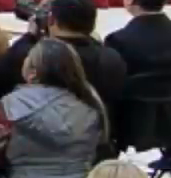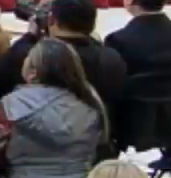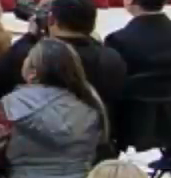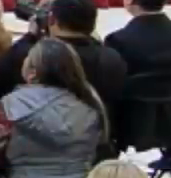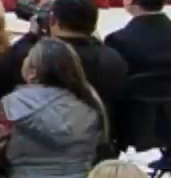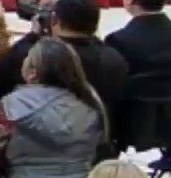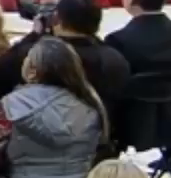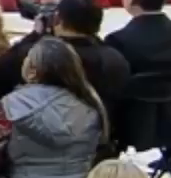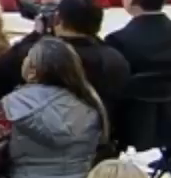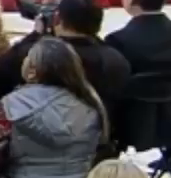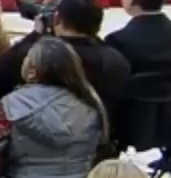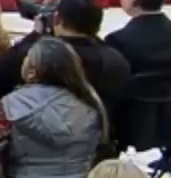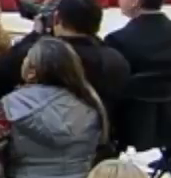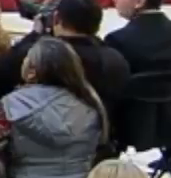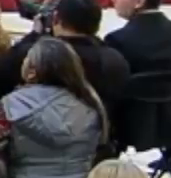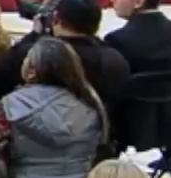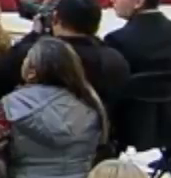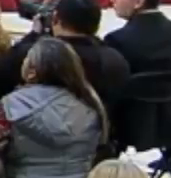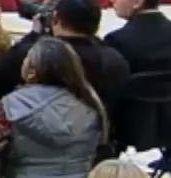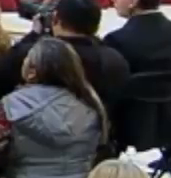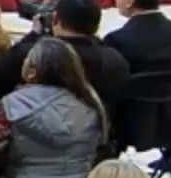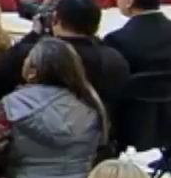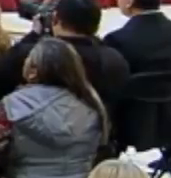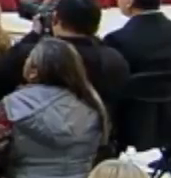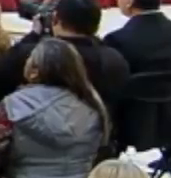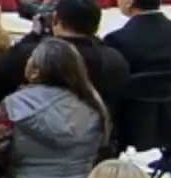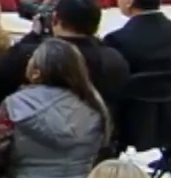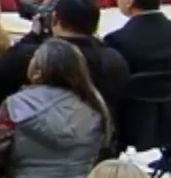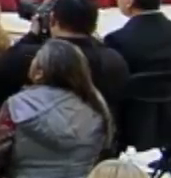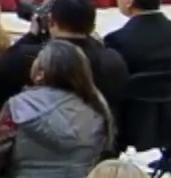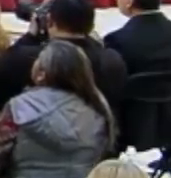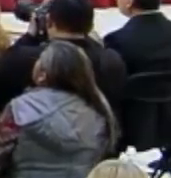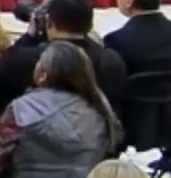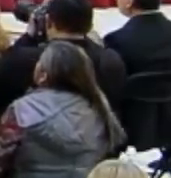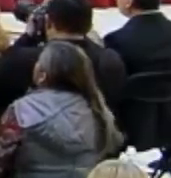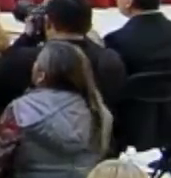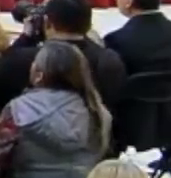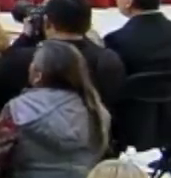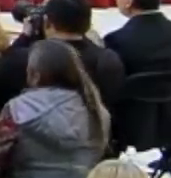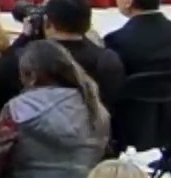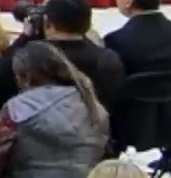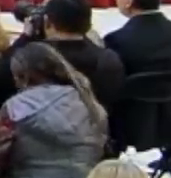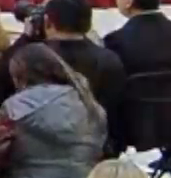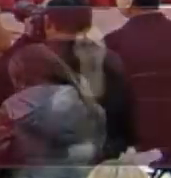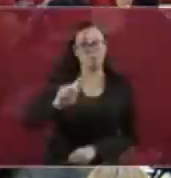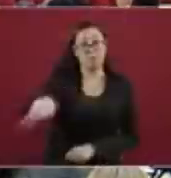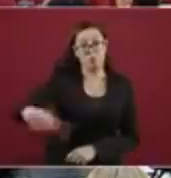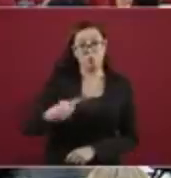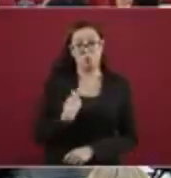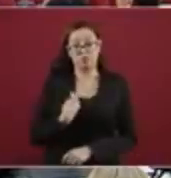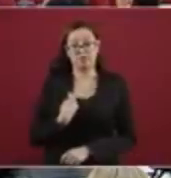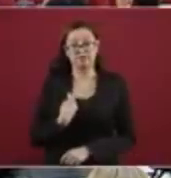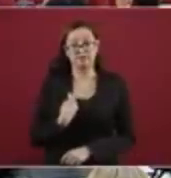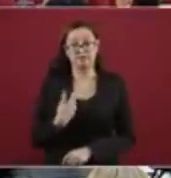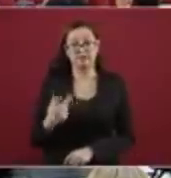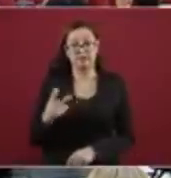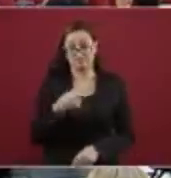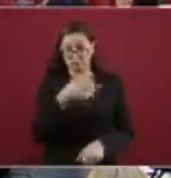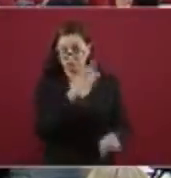Esto por tu pregunta, pues, o sea, pero no es, esto no es suficiente, o sea, este es un día, o